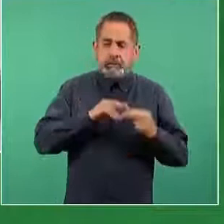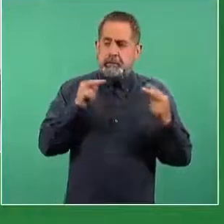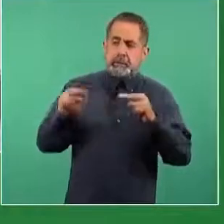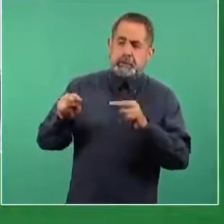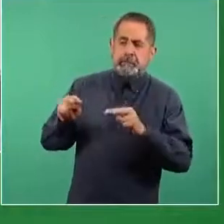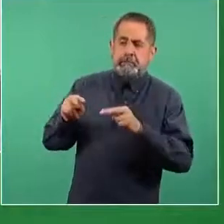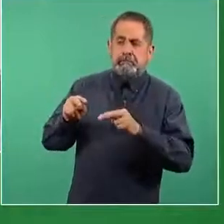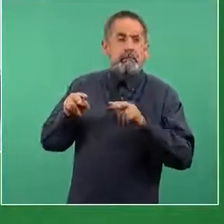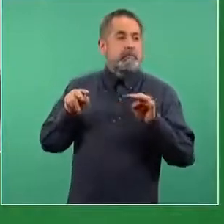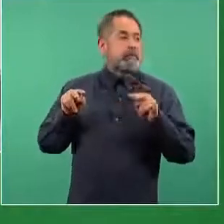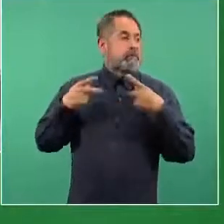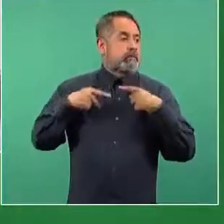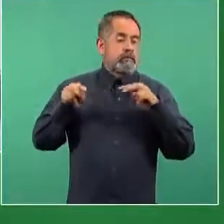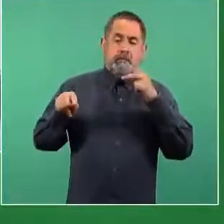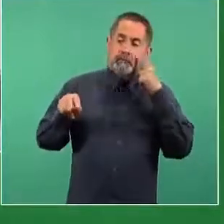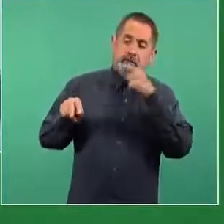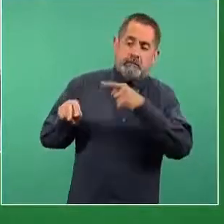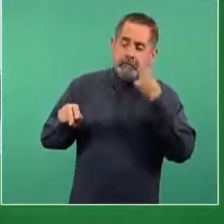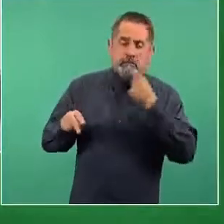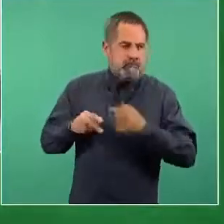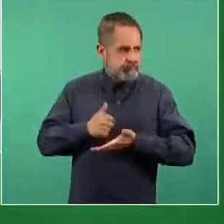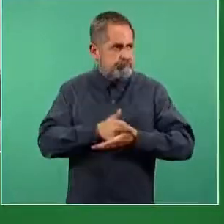visible para todos los ciudadanos.